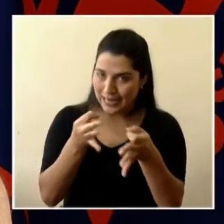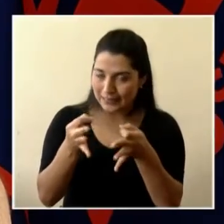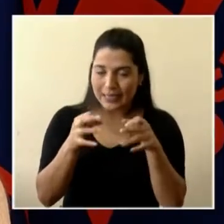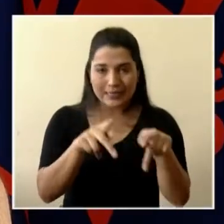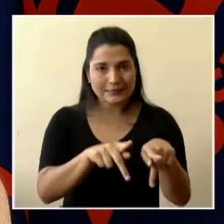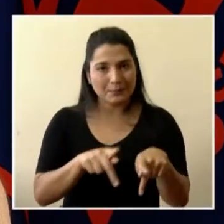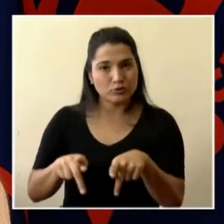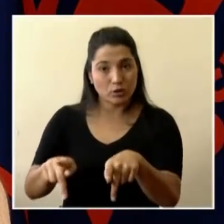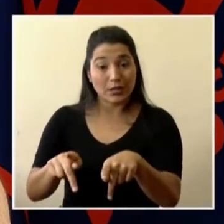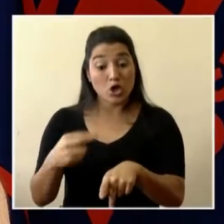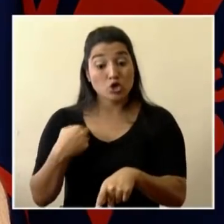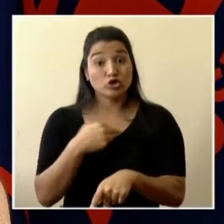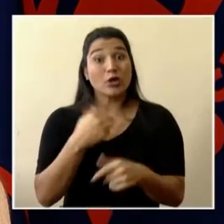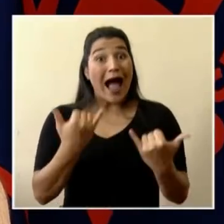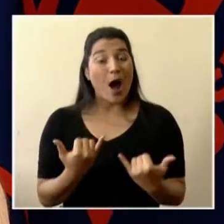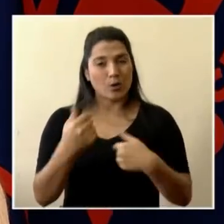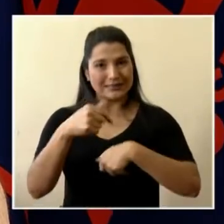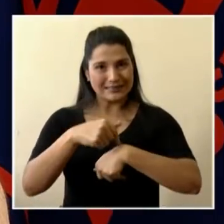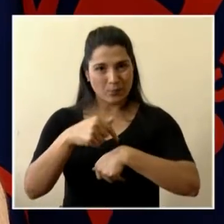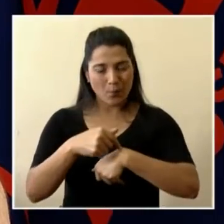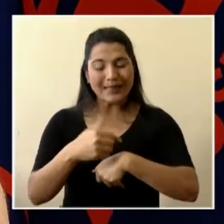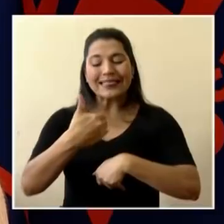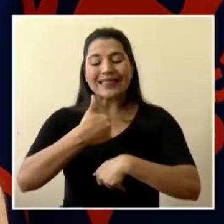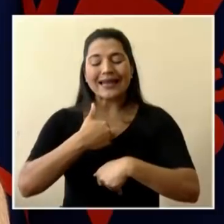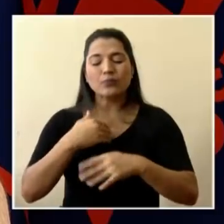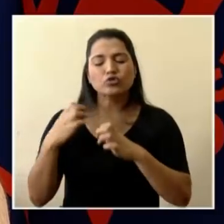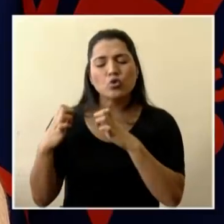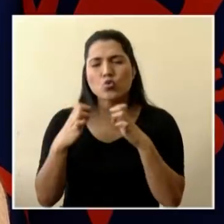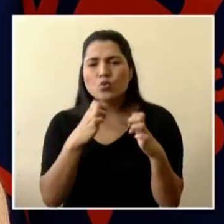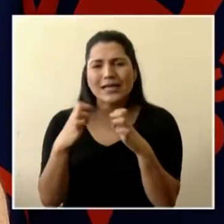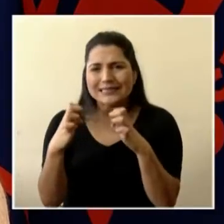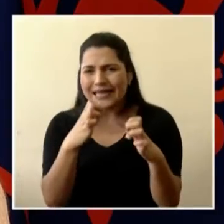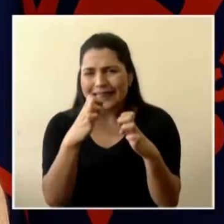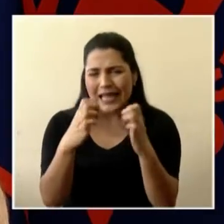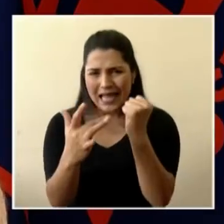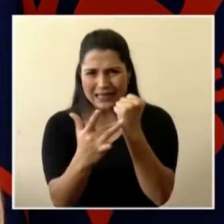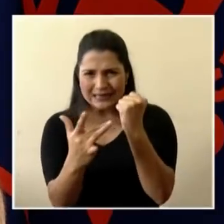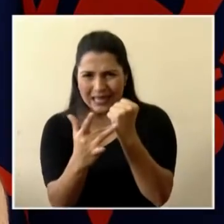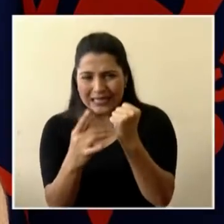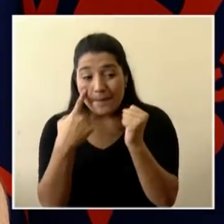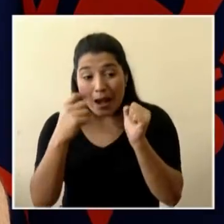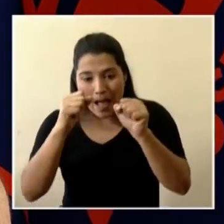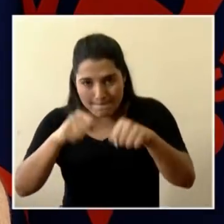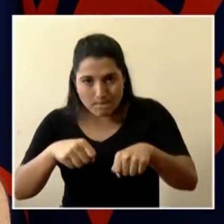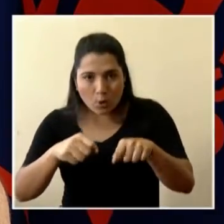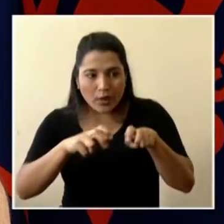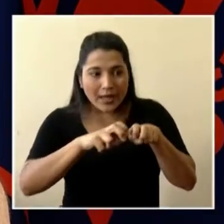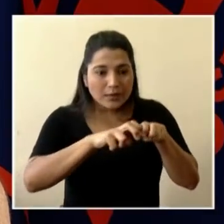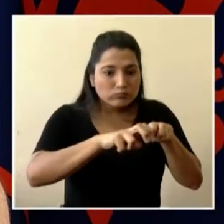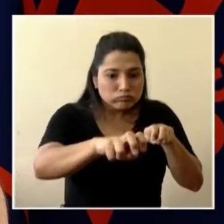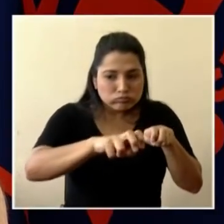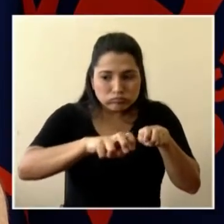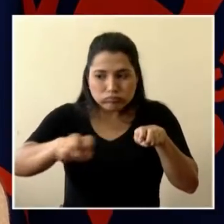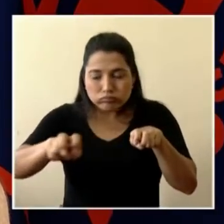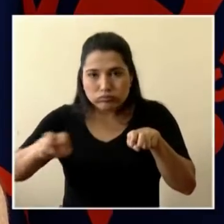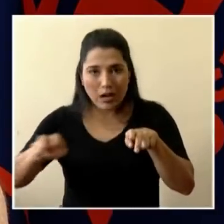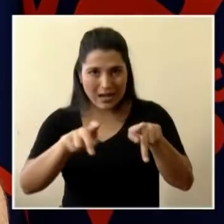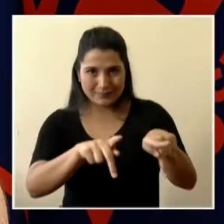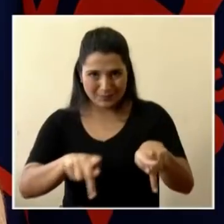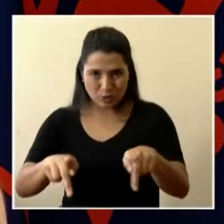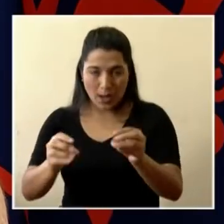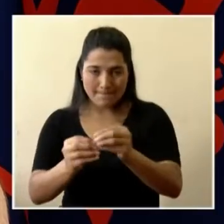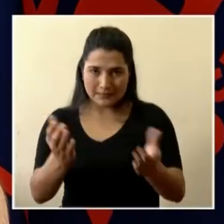población que nosotros en estos momentos estamos realizando una estrategia centralizada de distribución de los pacientes, por recomendación de la OPS y en base a toda la información